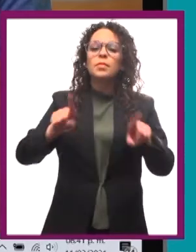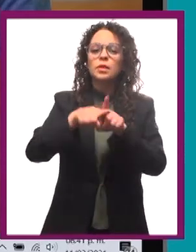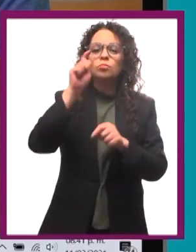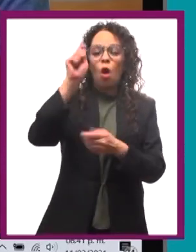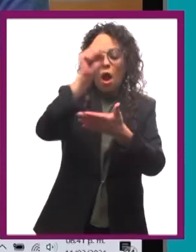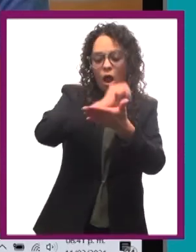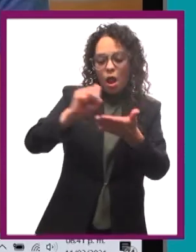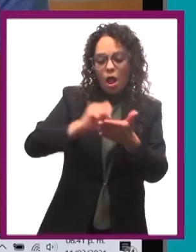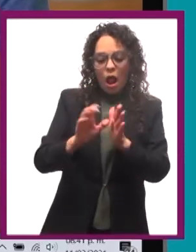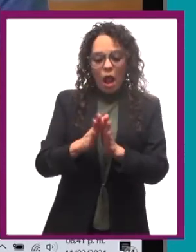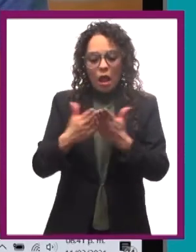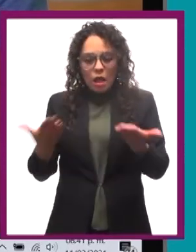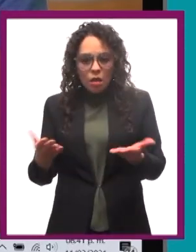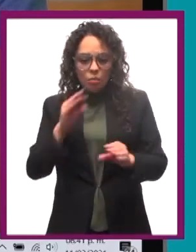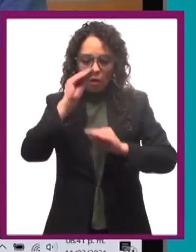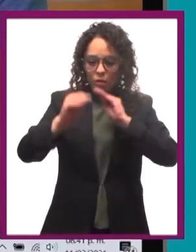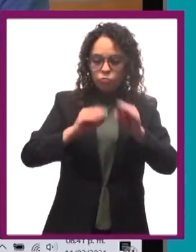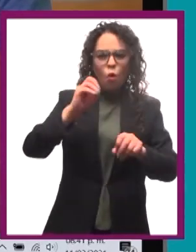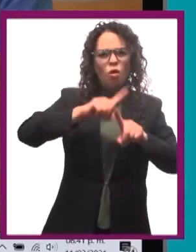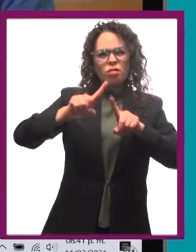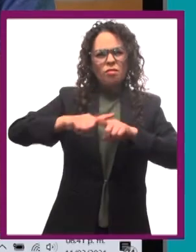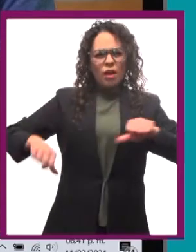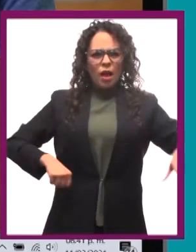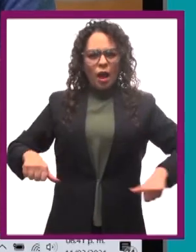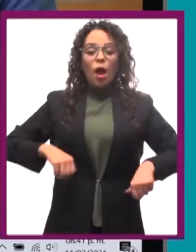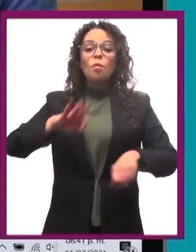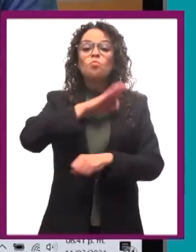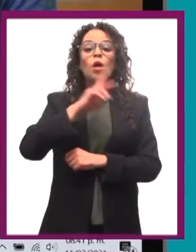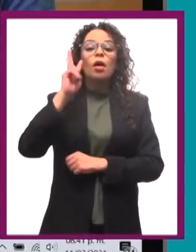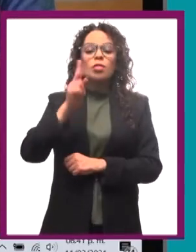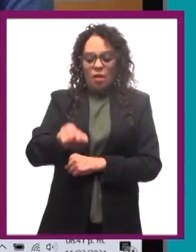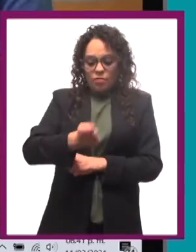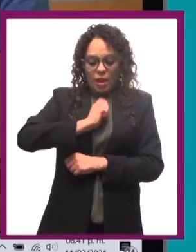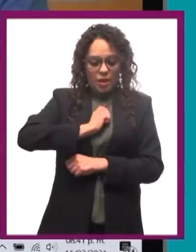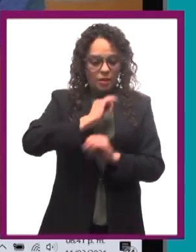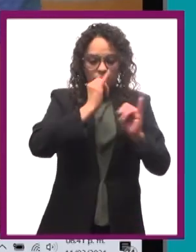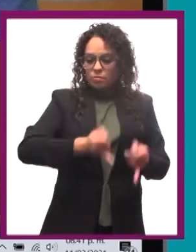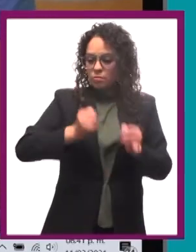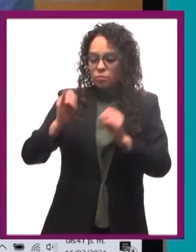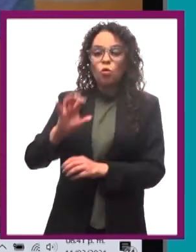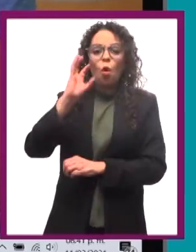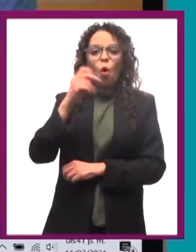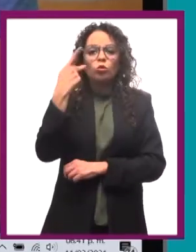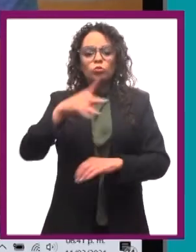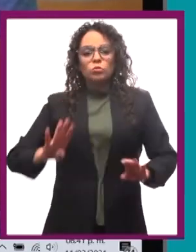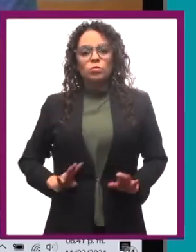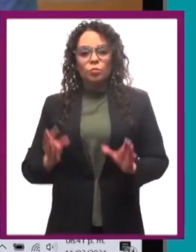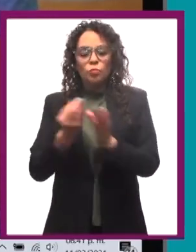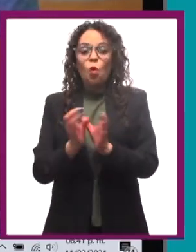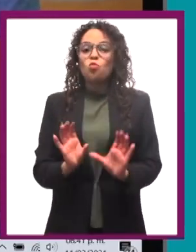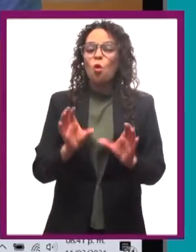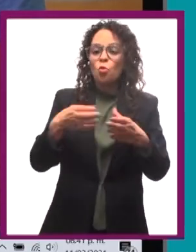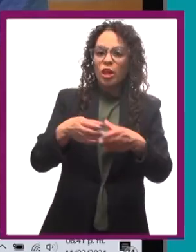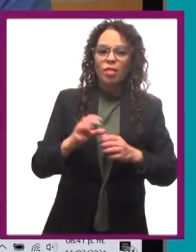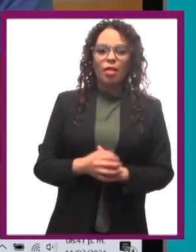literatura, el diseño o cualquier actividad, proyecta lo que somos como individuos y como parte de una comunidad.